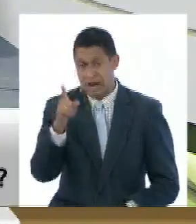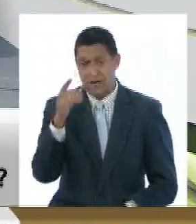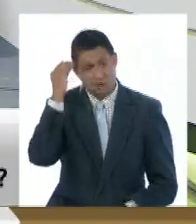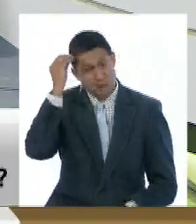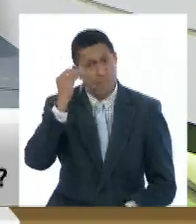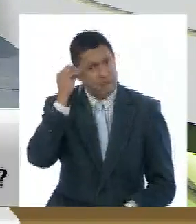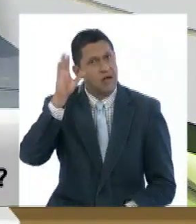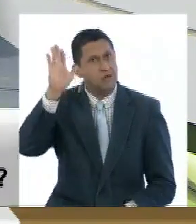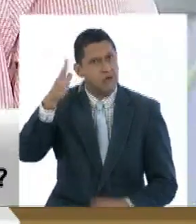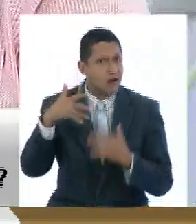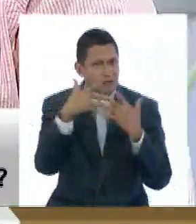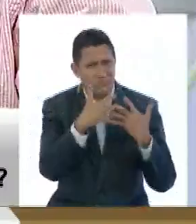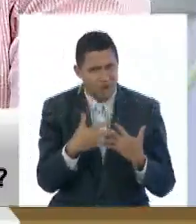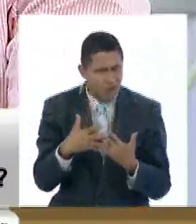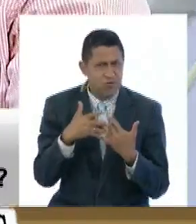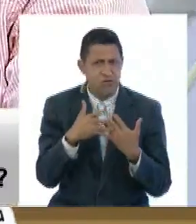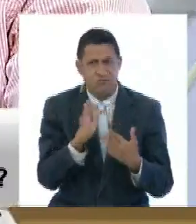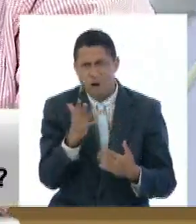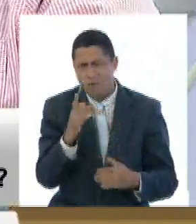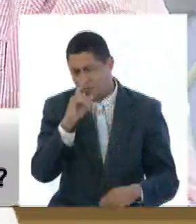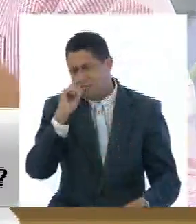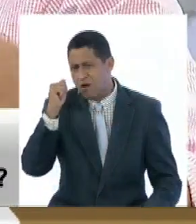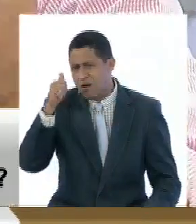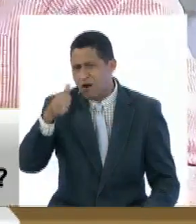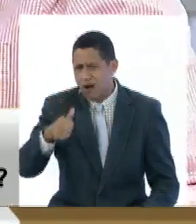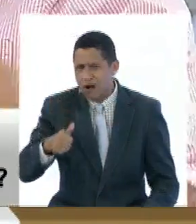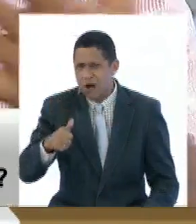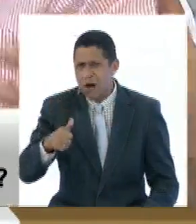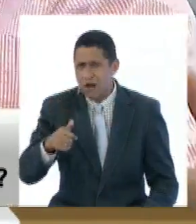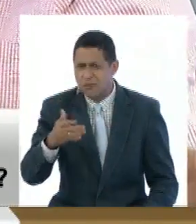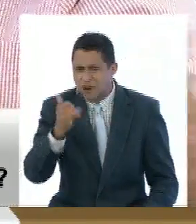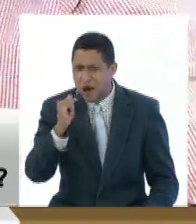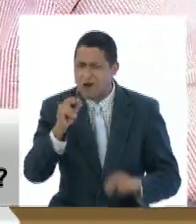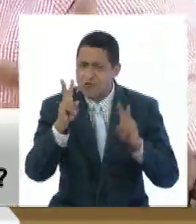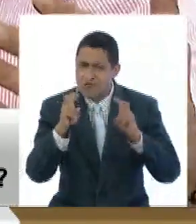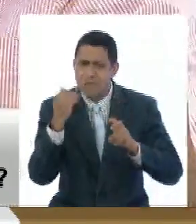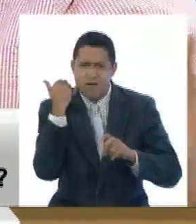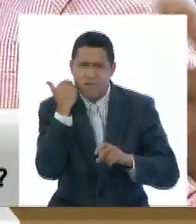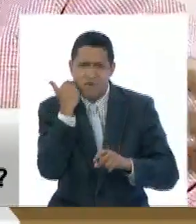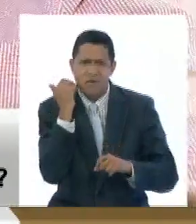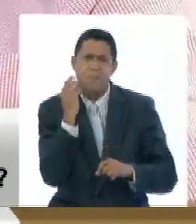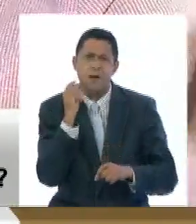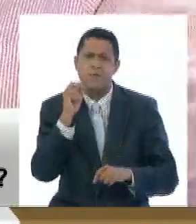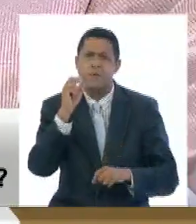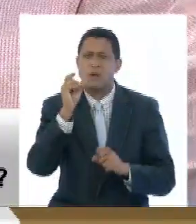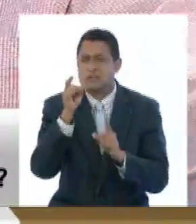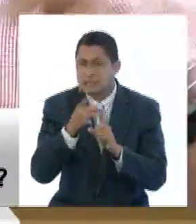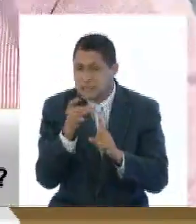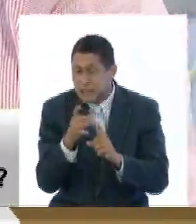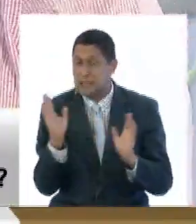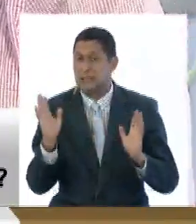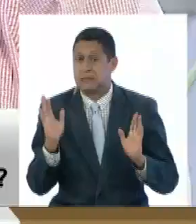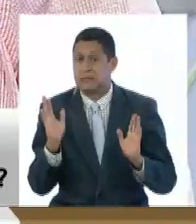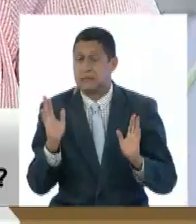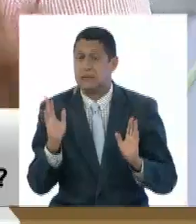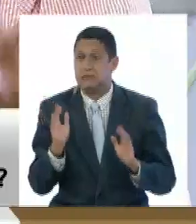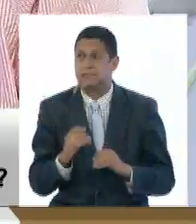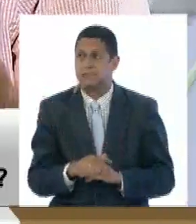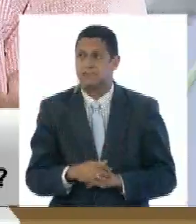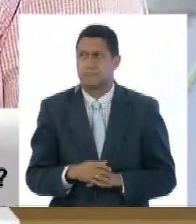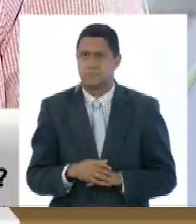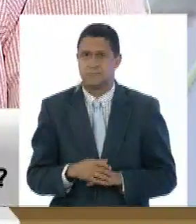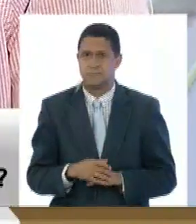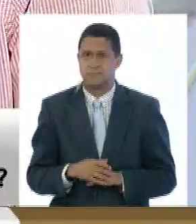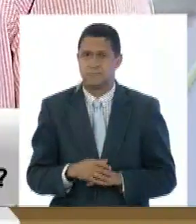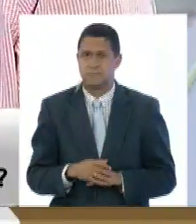reconsiderando esto porque el CDC desde hace algún tiempo, con la aparición de nuevas enfermedades, como por ejemplo el VIH, nuevas enfermedades, estamos hablando de los